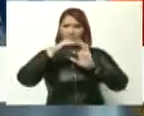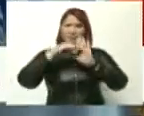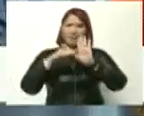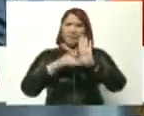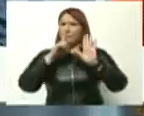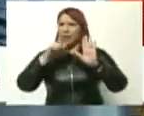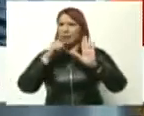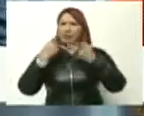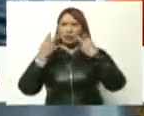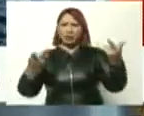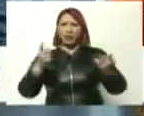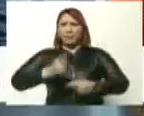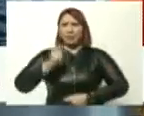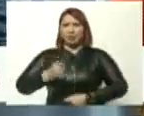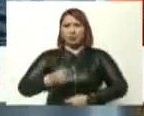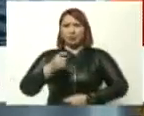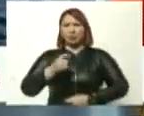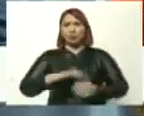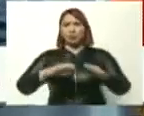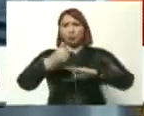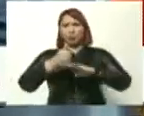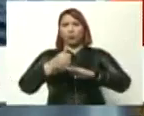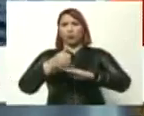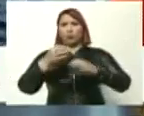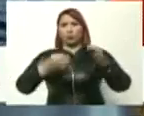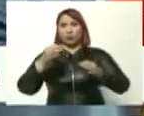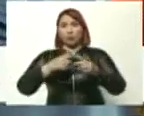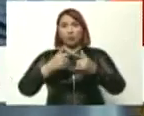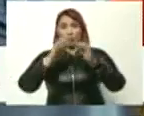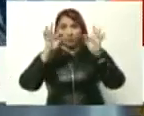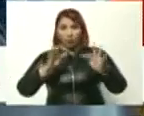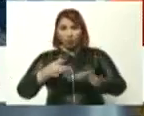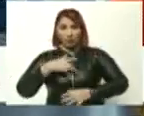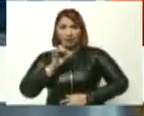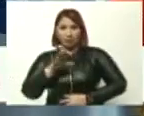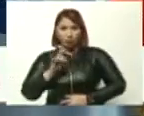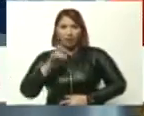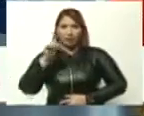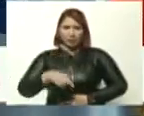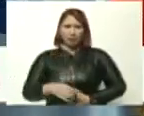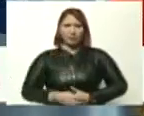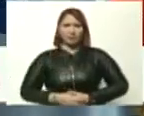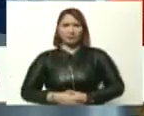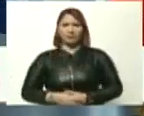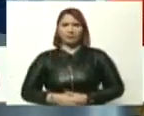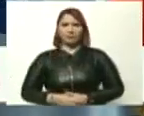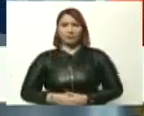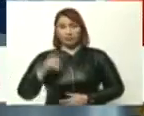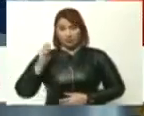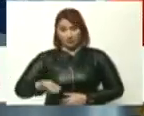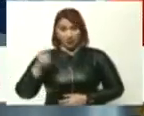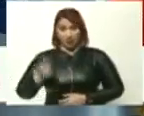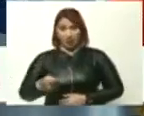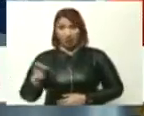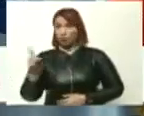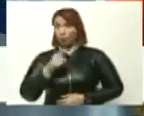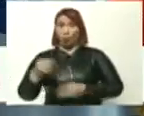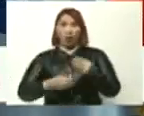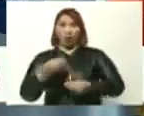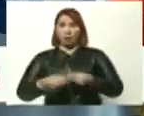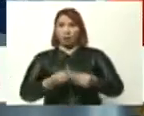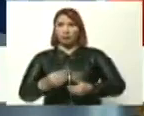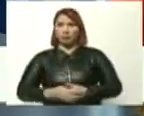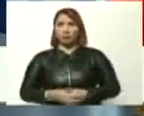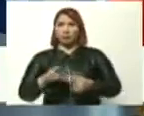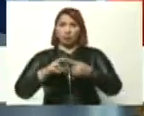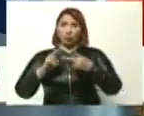decretada por el tribunal. Entonces, de manera intencional, de manera dolosa, el fiscal no ejerce el